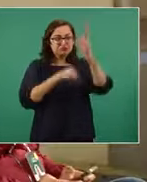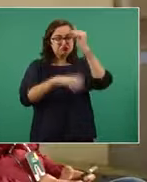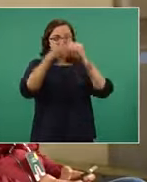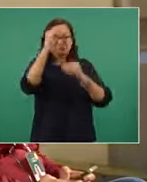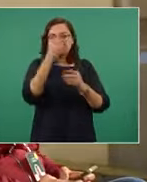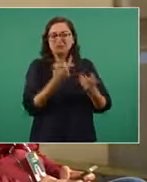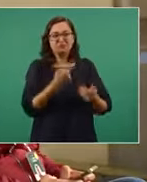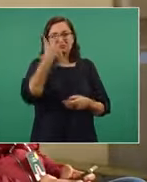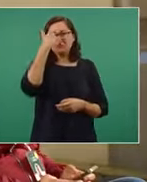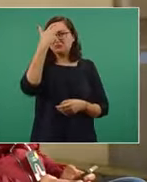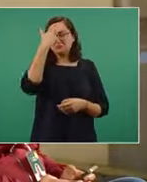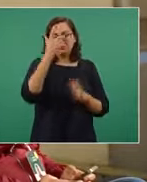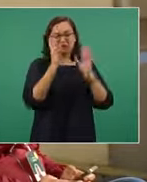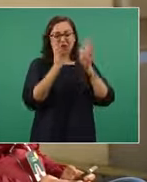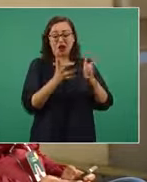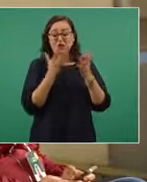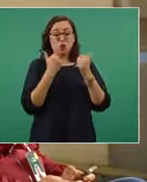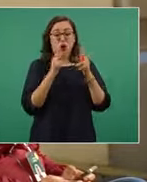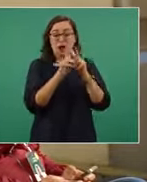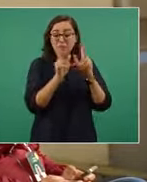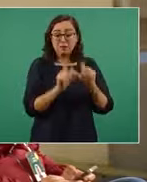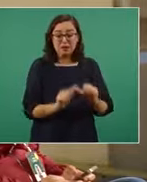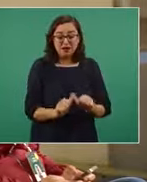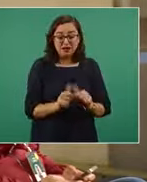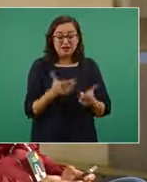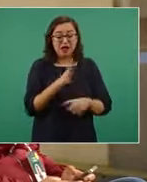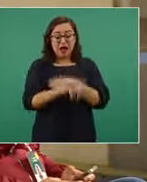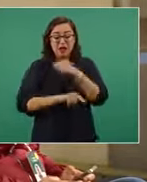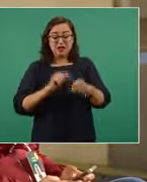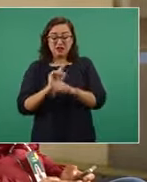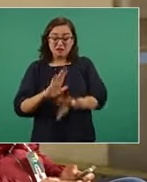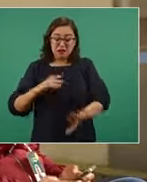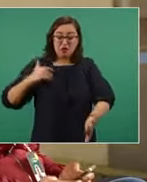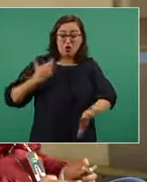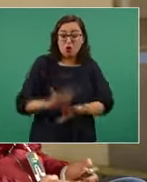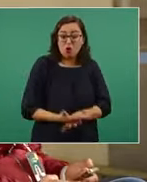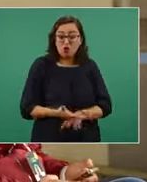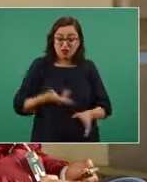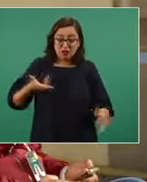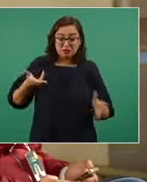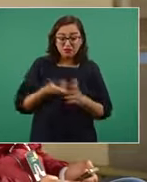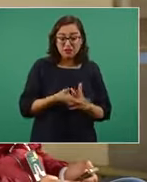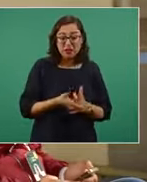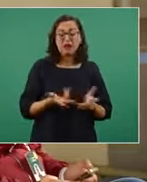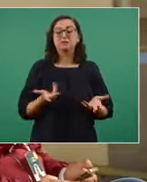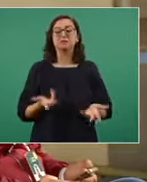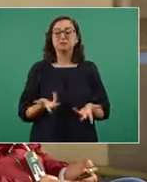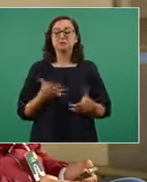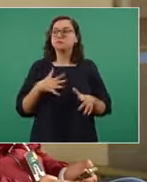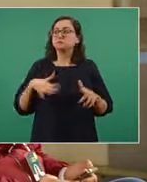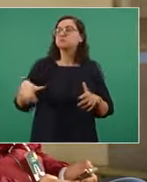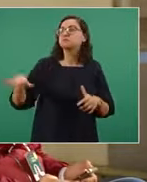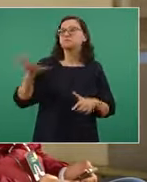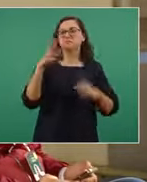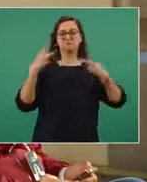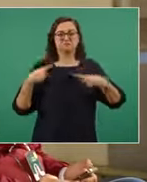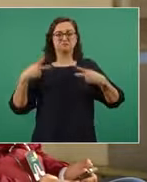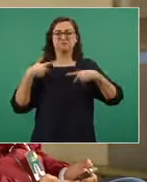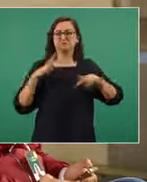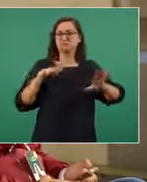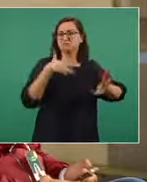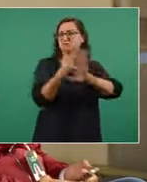hacia los animales es un crimen grave, no solo contra los animales, sino también contra la sociedad. Así lo están asumiendo los